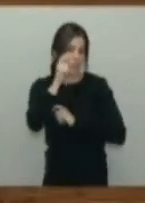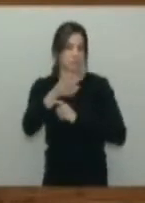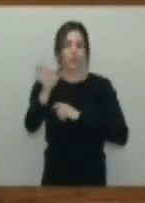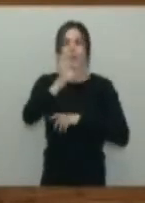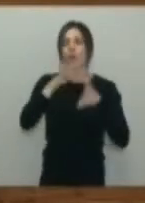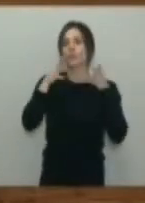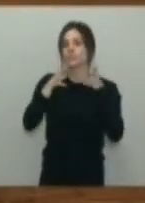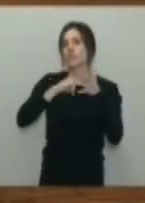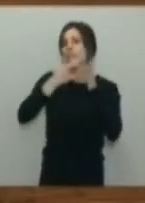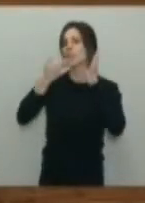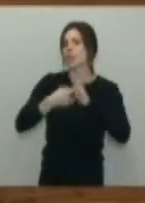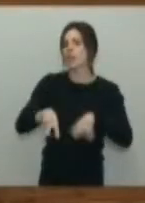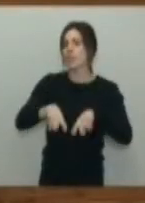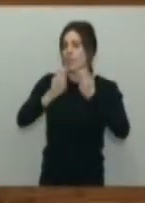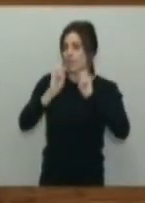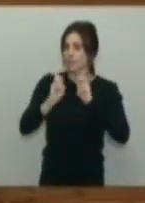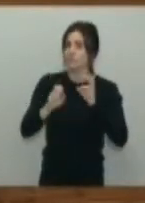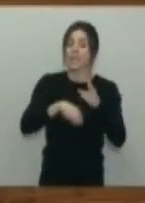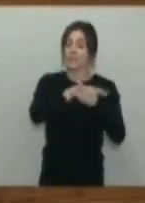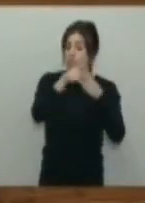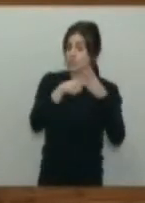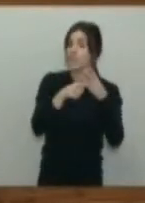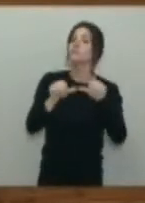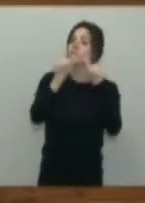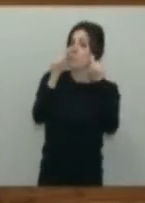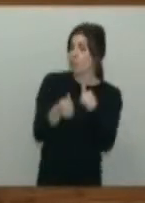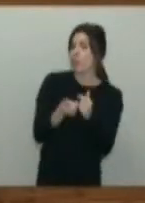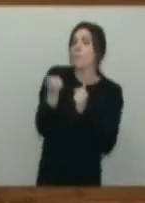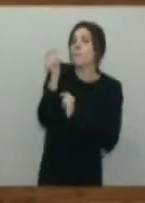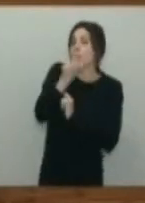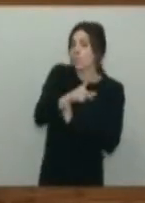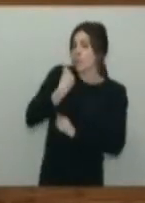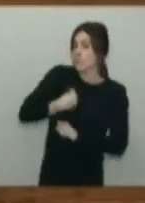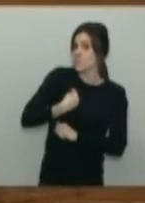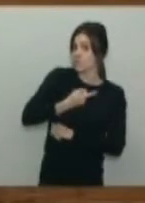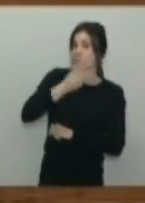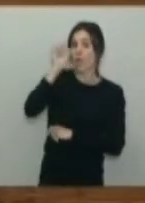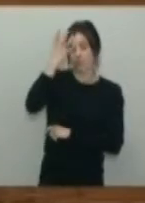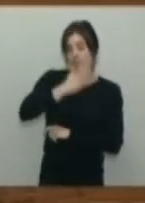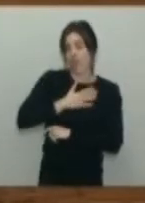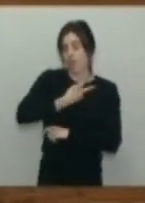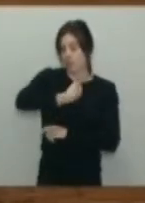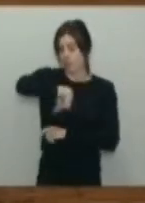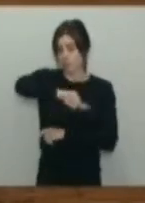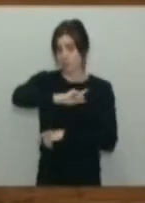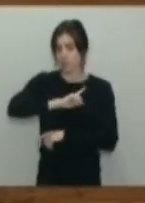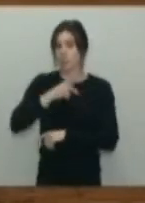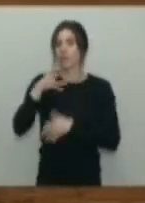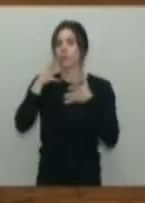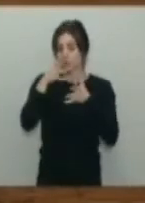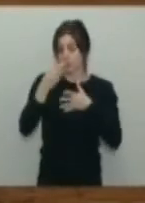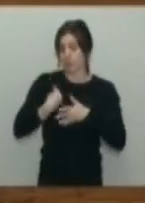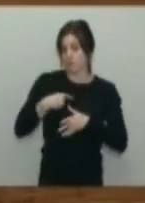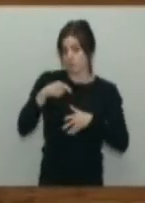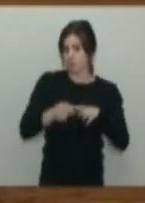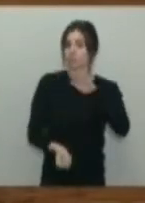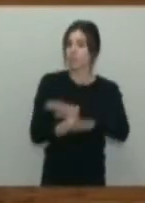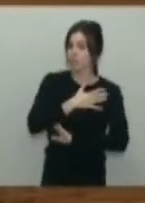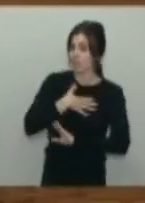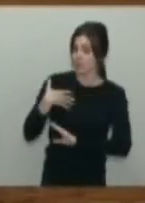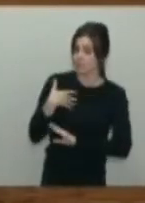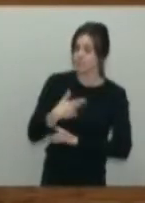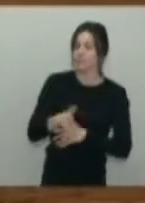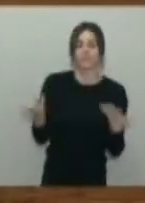Innovación. Son un modelo de lo que más o menos pretendemos con la creación de este Consejo. En definitiva,